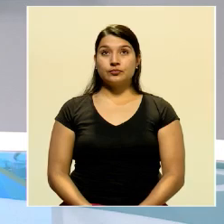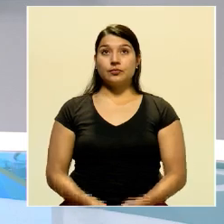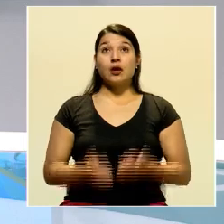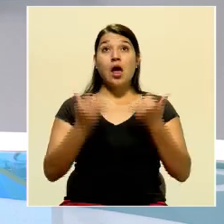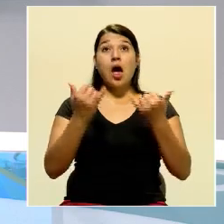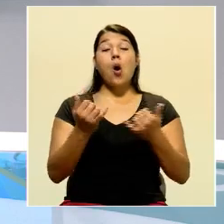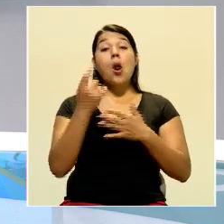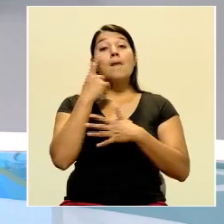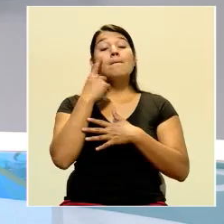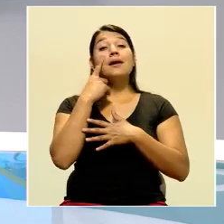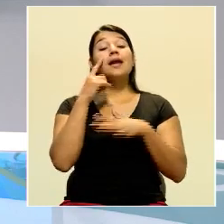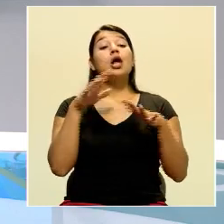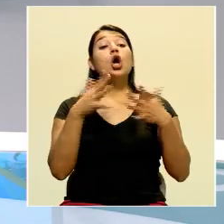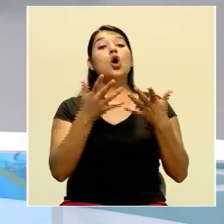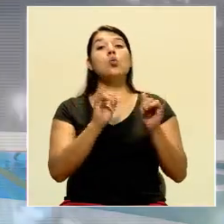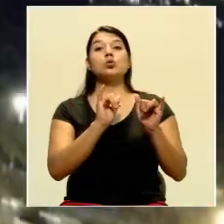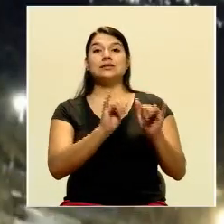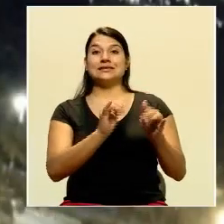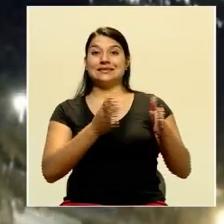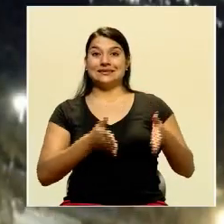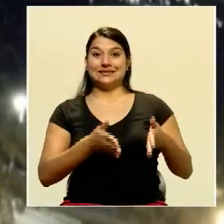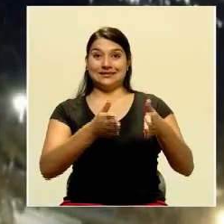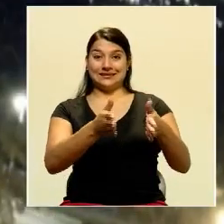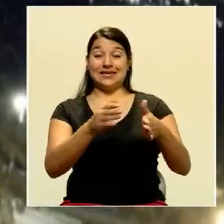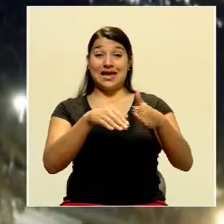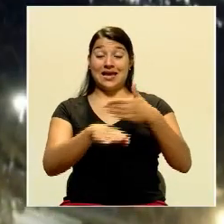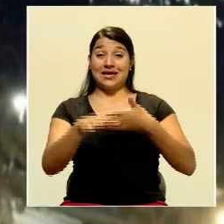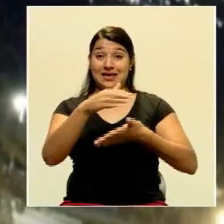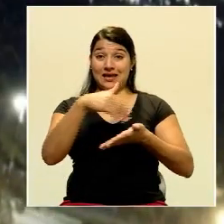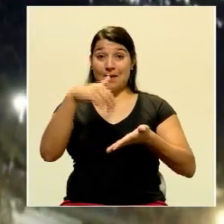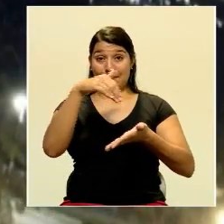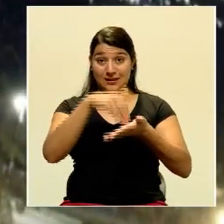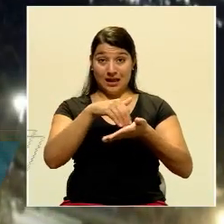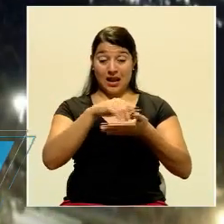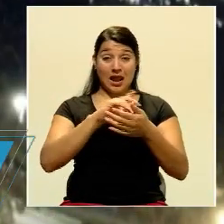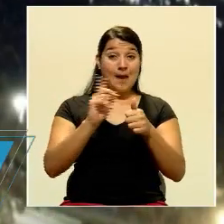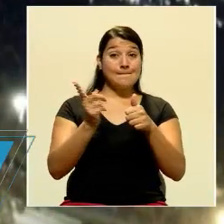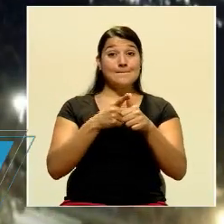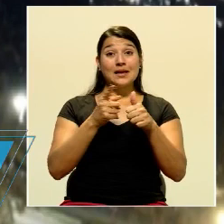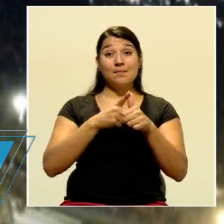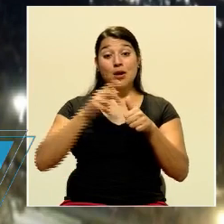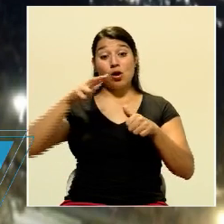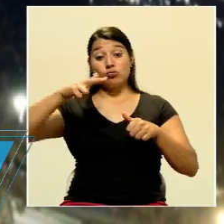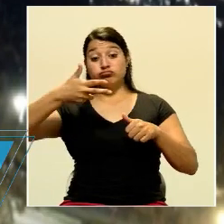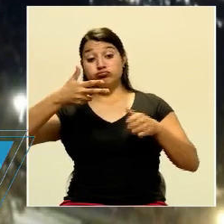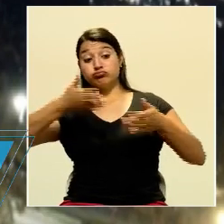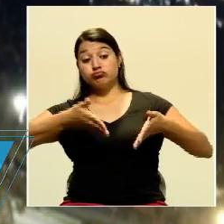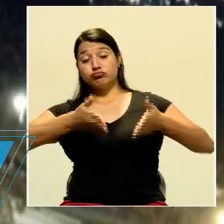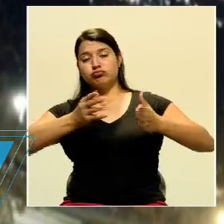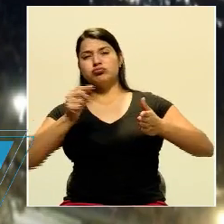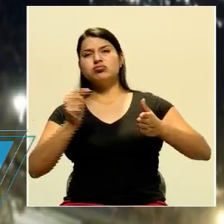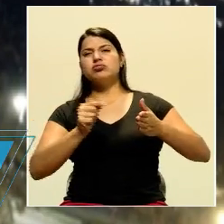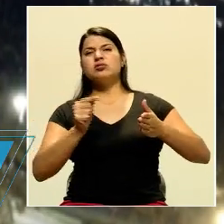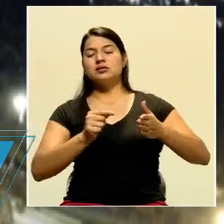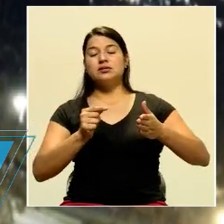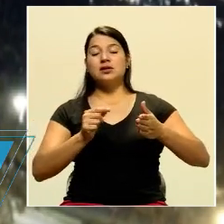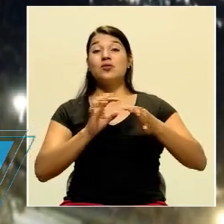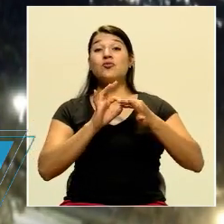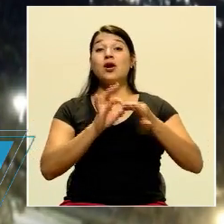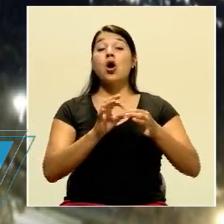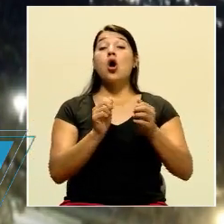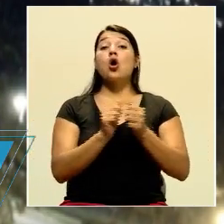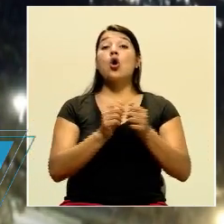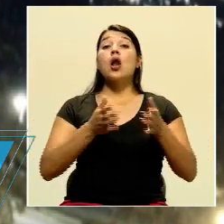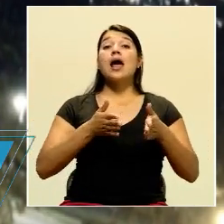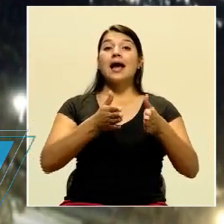Vamos a dar un repaso por el estado del tránsito en la ciudad capital. La primera imagen que vemos